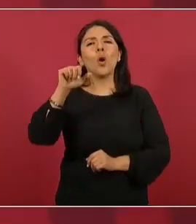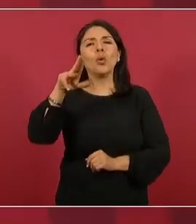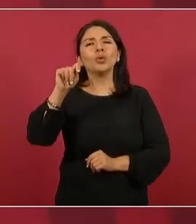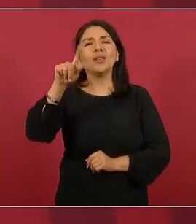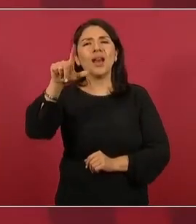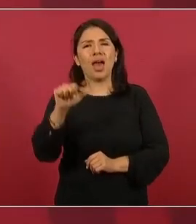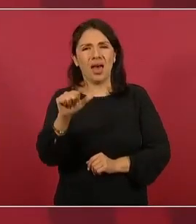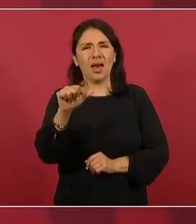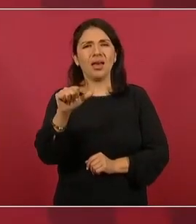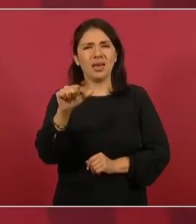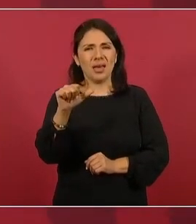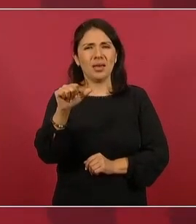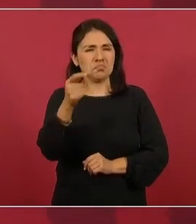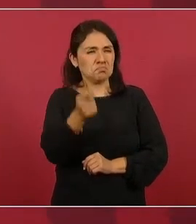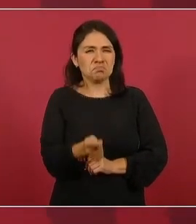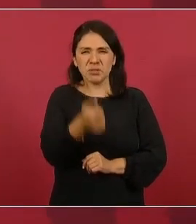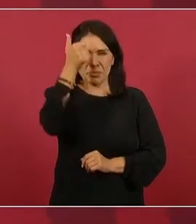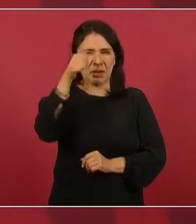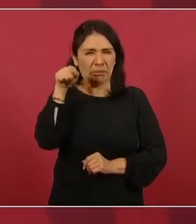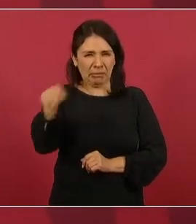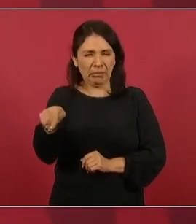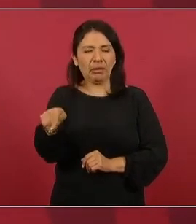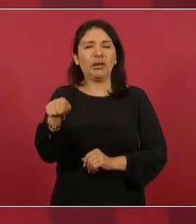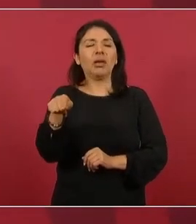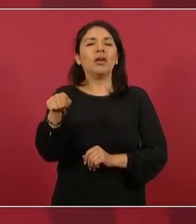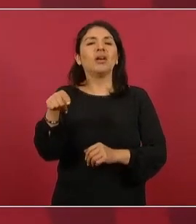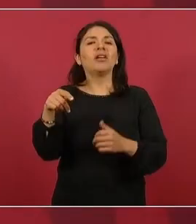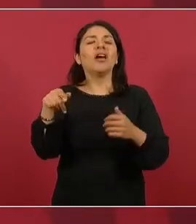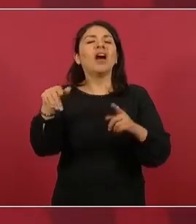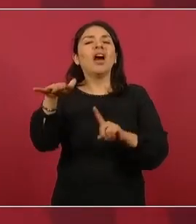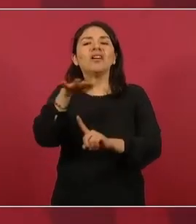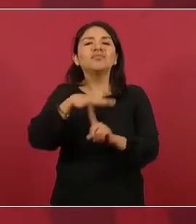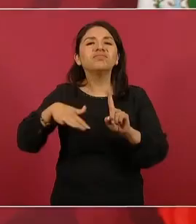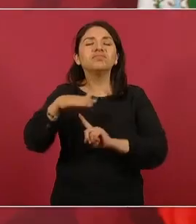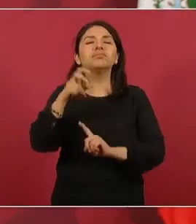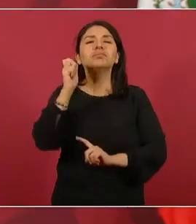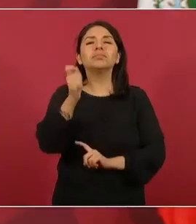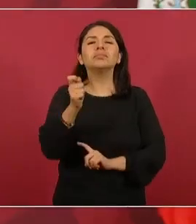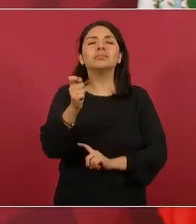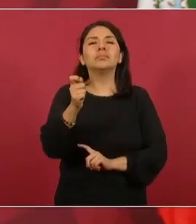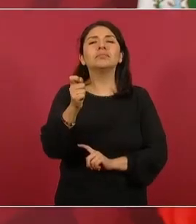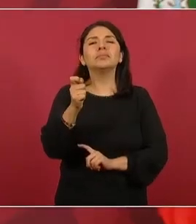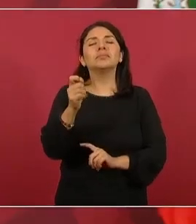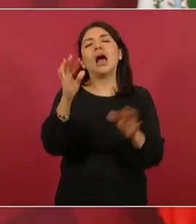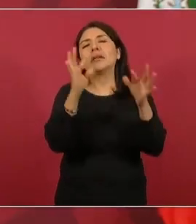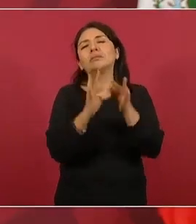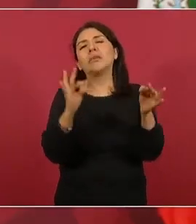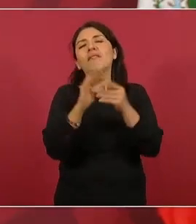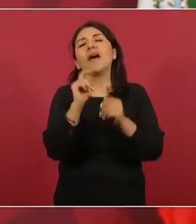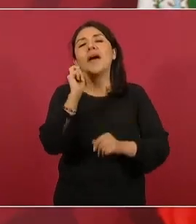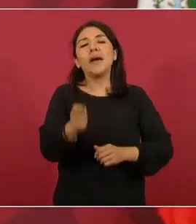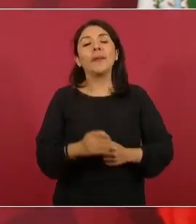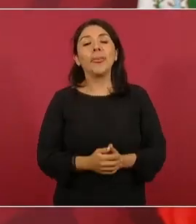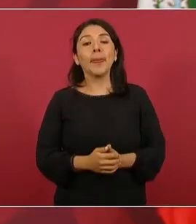desde que se coreaba aquello que dice palabras más, palabras